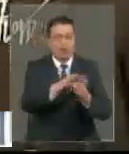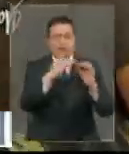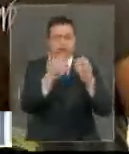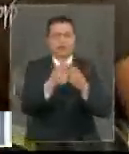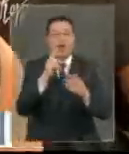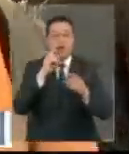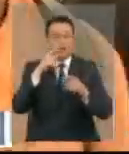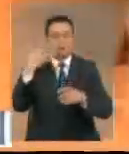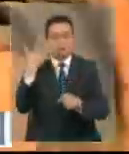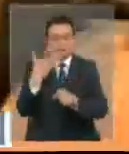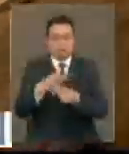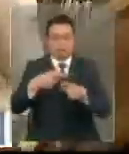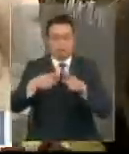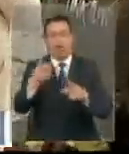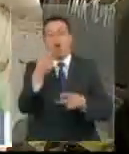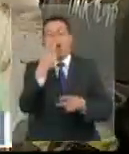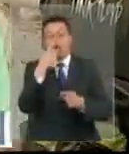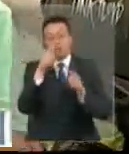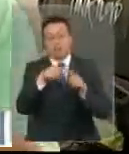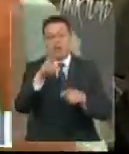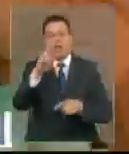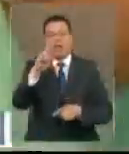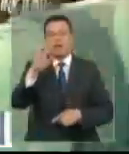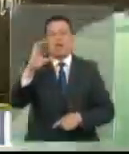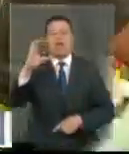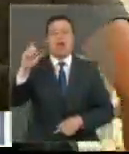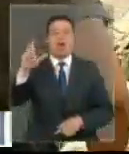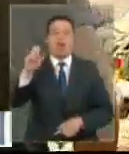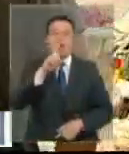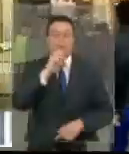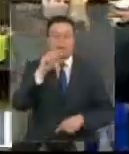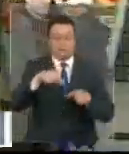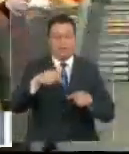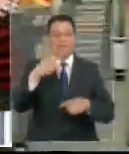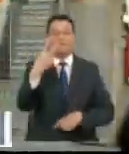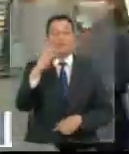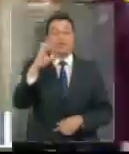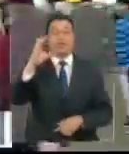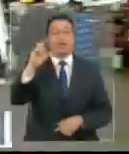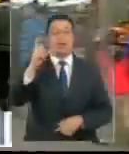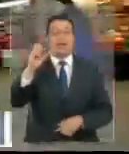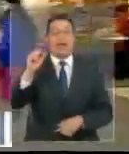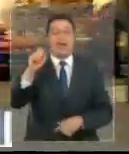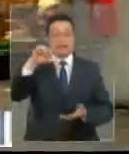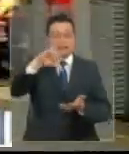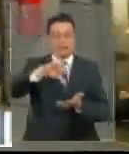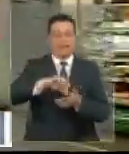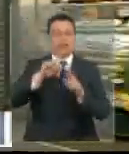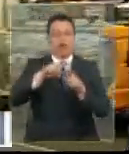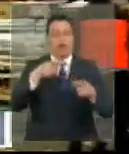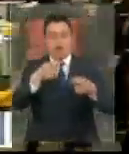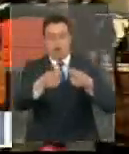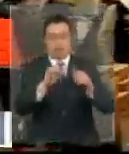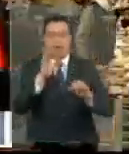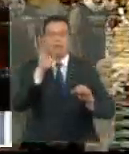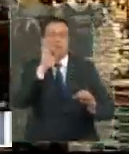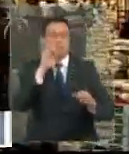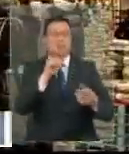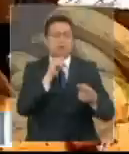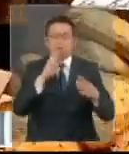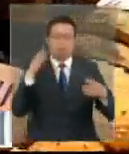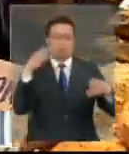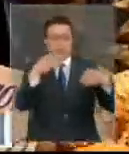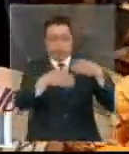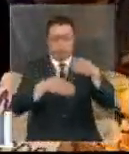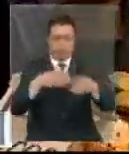de comercialización más reconocidos de Recoleta, La Vega Central. En él convergen compradores de todos los estratos sociales y de